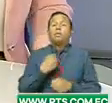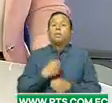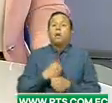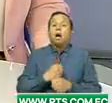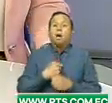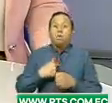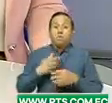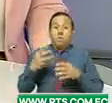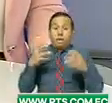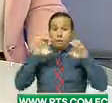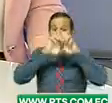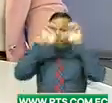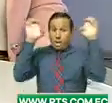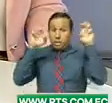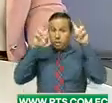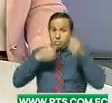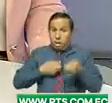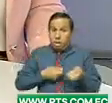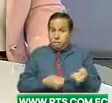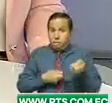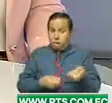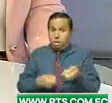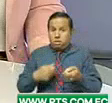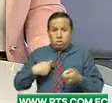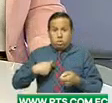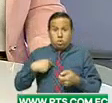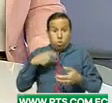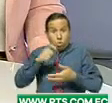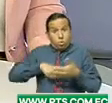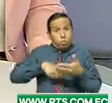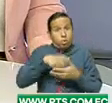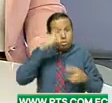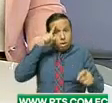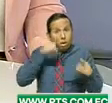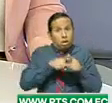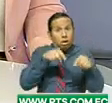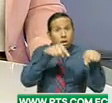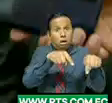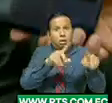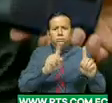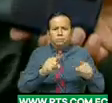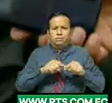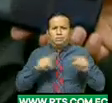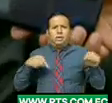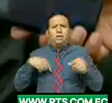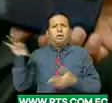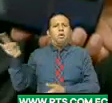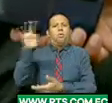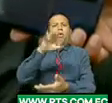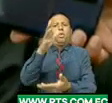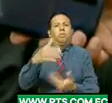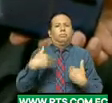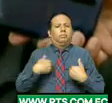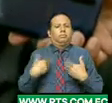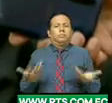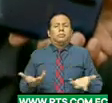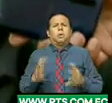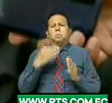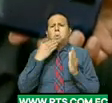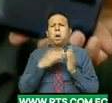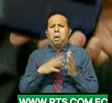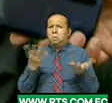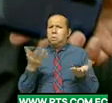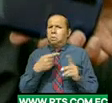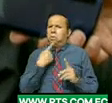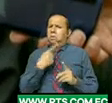un contrato con Petroecuador, pero no fue su representante legal. Que tienen informes con responsabilidad penal.